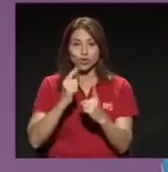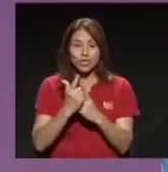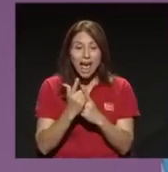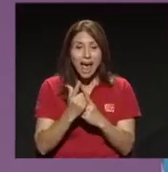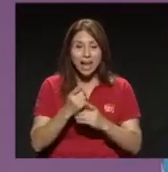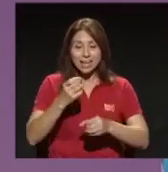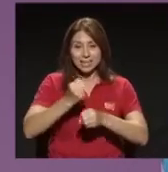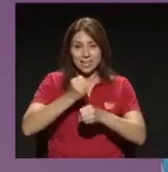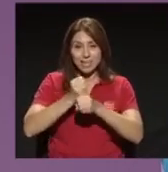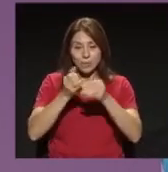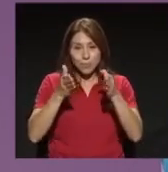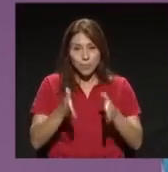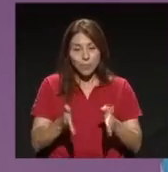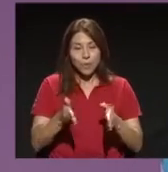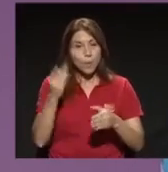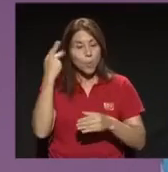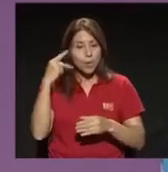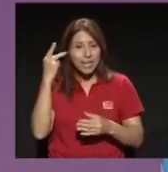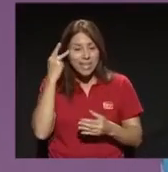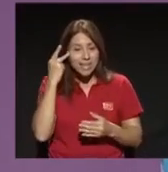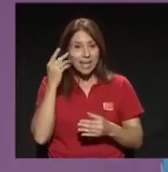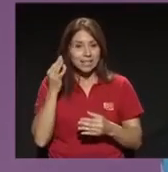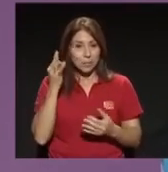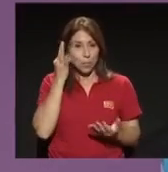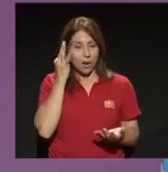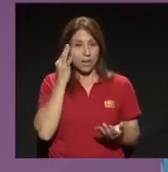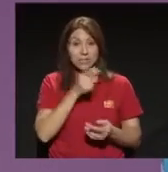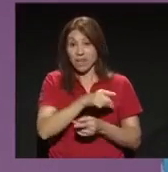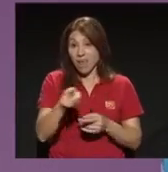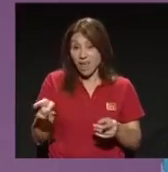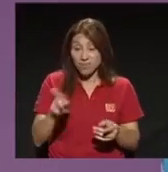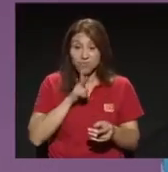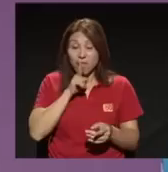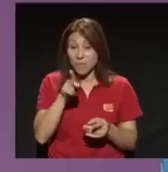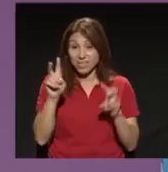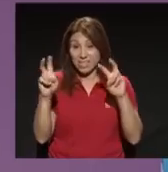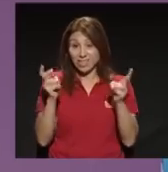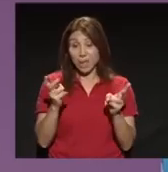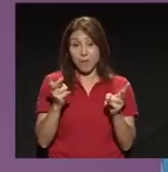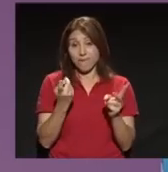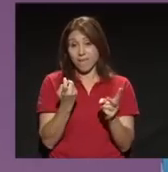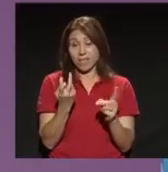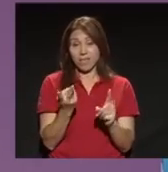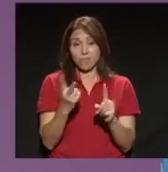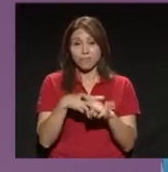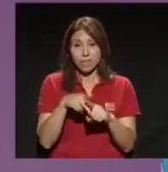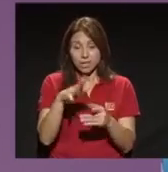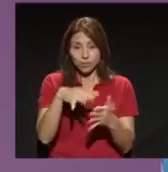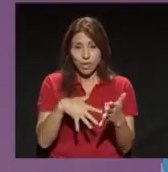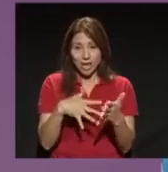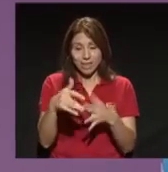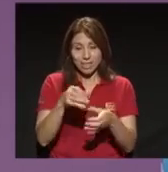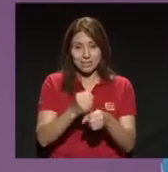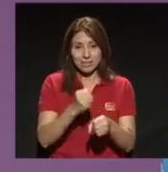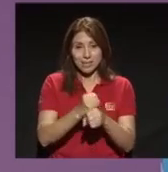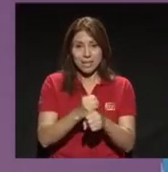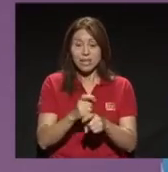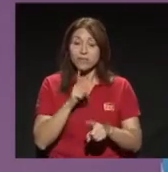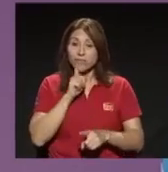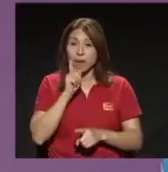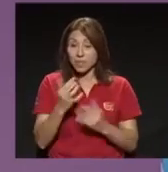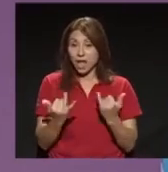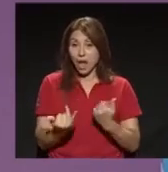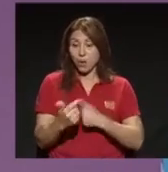políticas de mujeres que no tienen estos temas en sus agendas entonces estamos realmente en un periodo muy